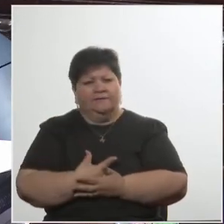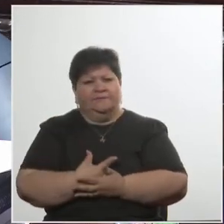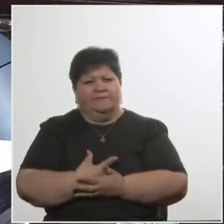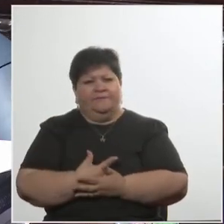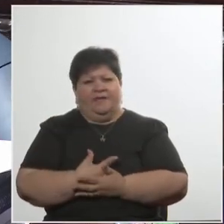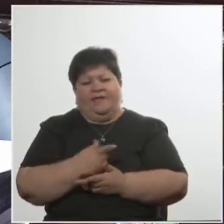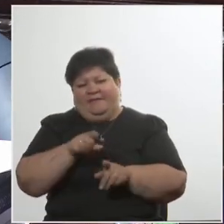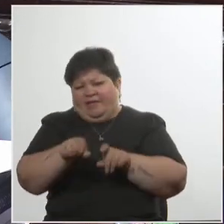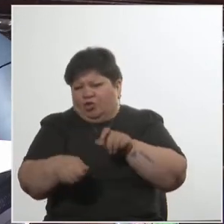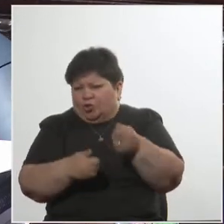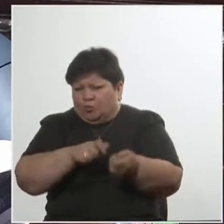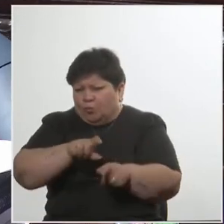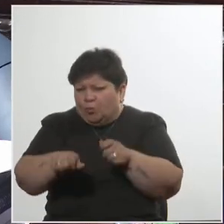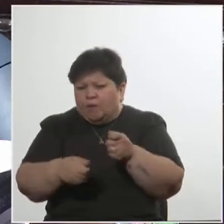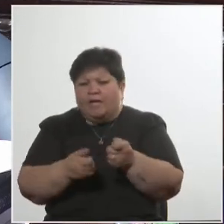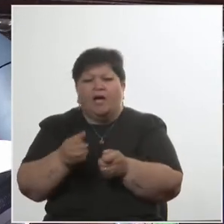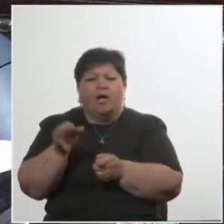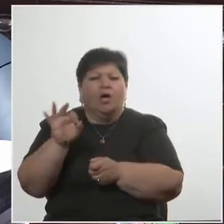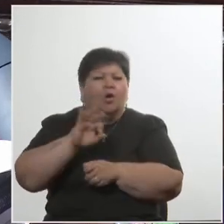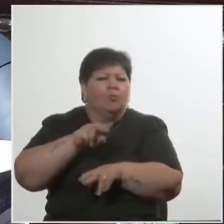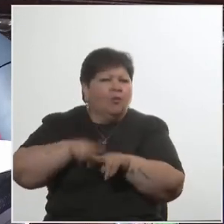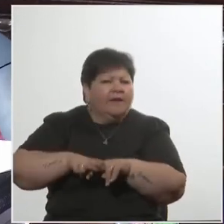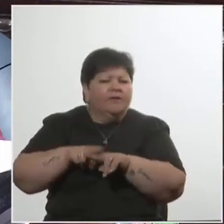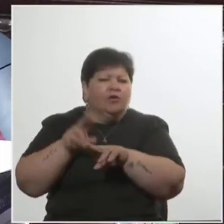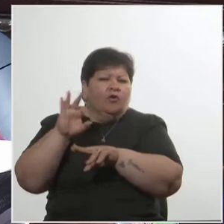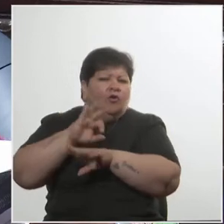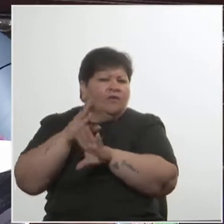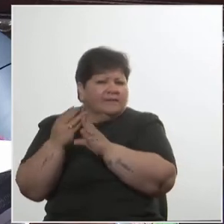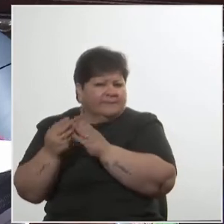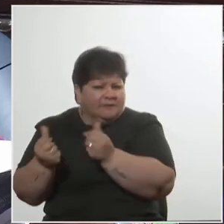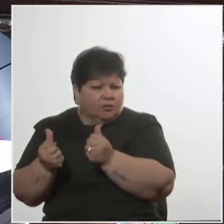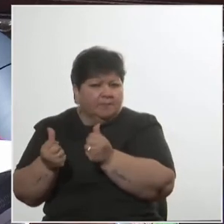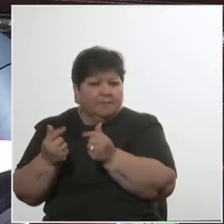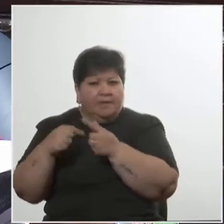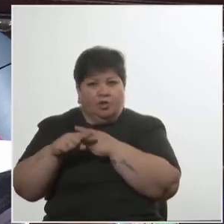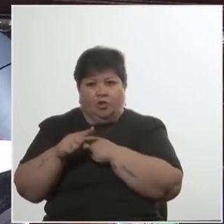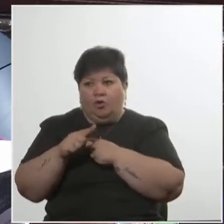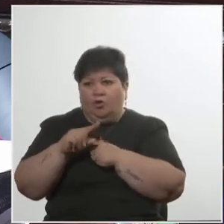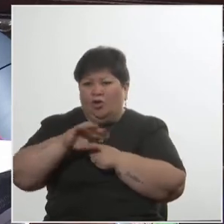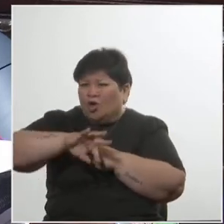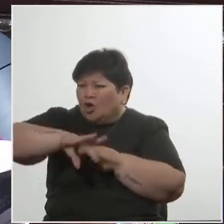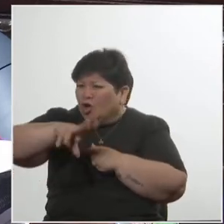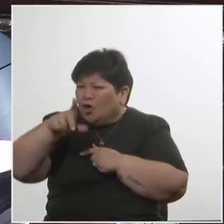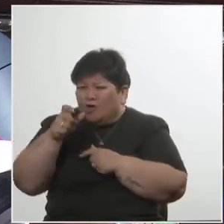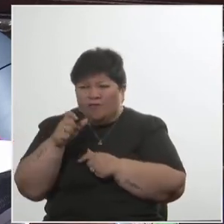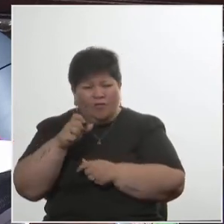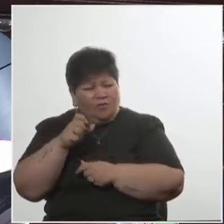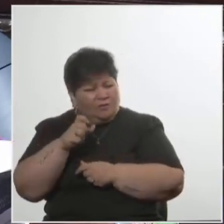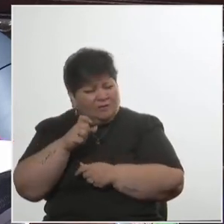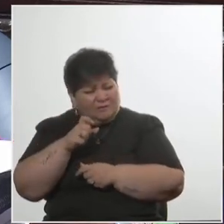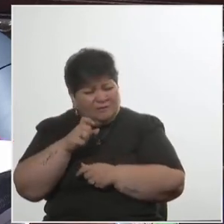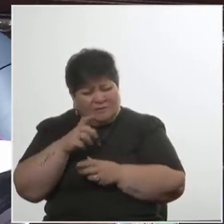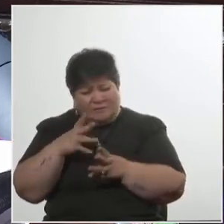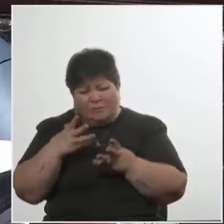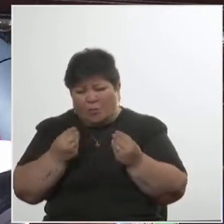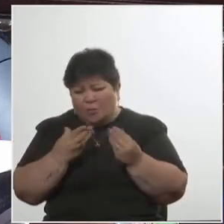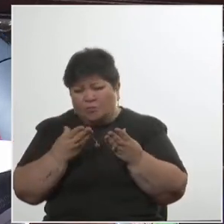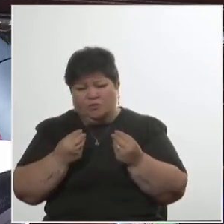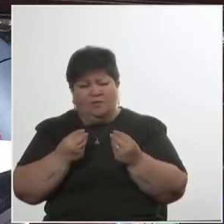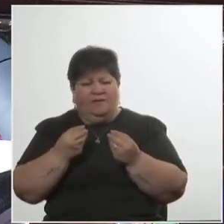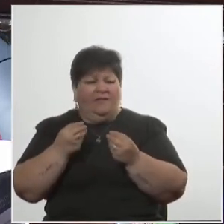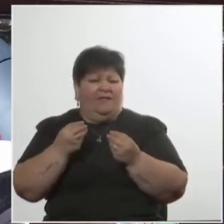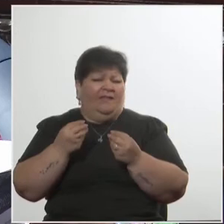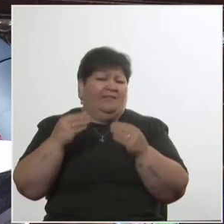y de tortura de muerte o de desaparición pero lo cientos y miles de robos que sucedieron de